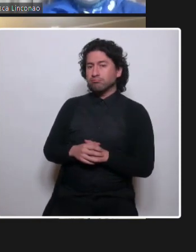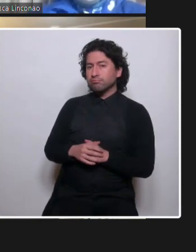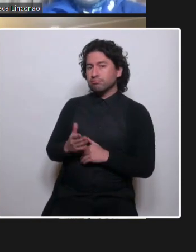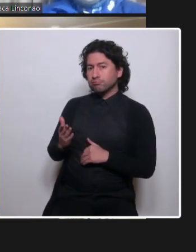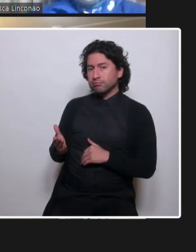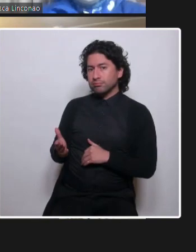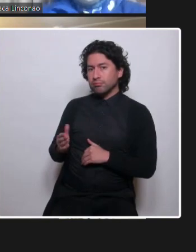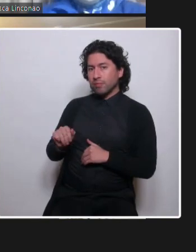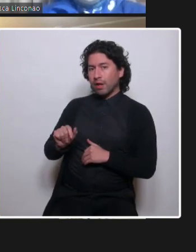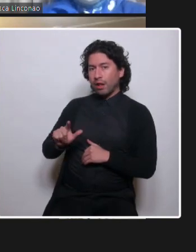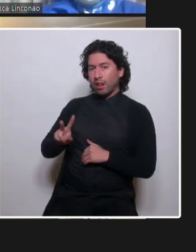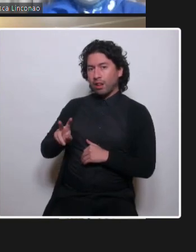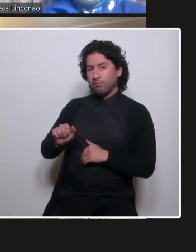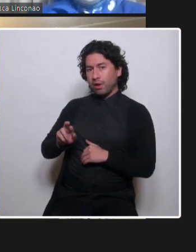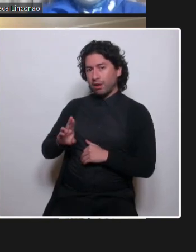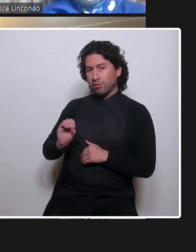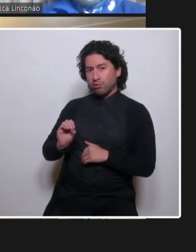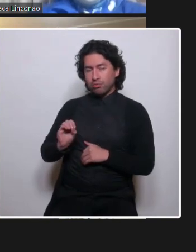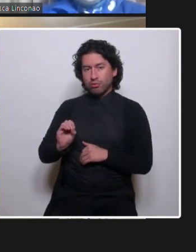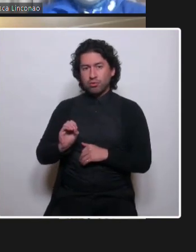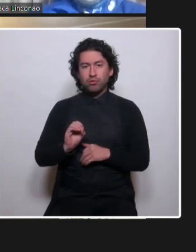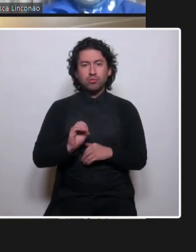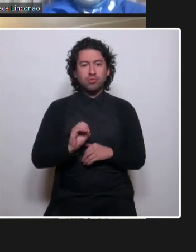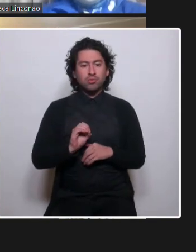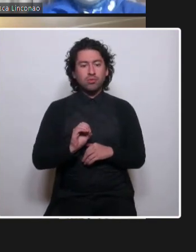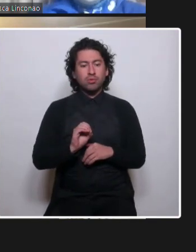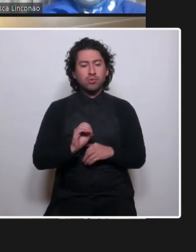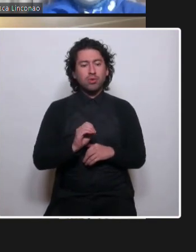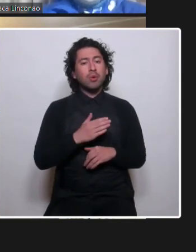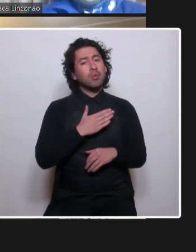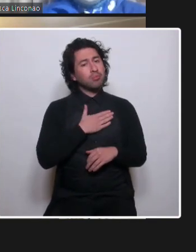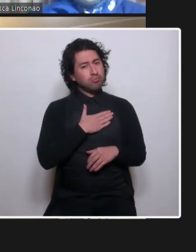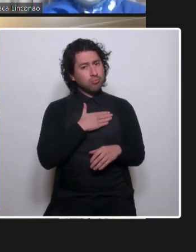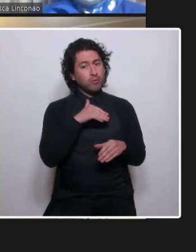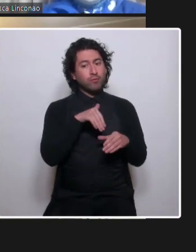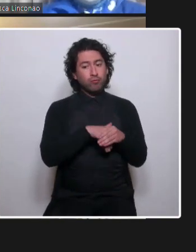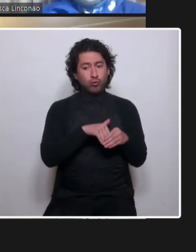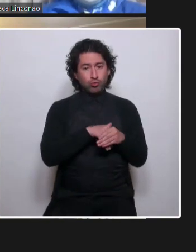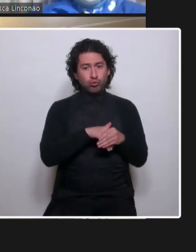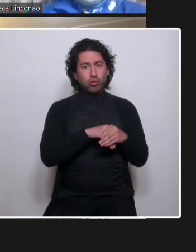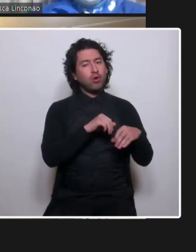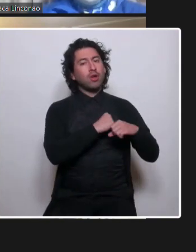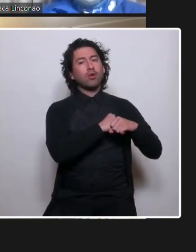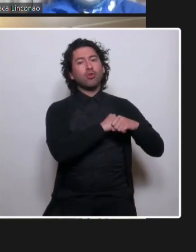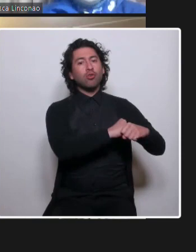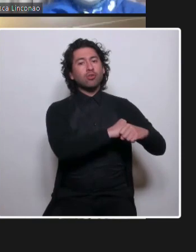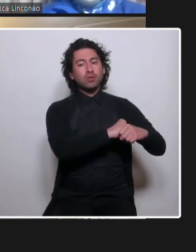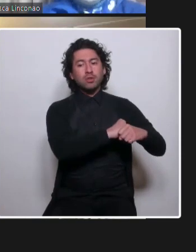Convencional Álvaro Jofré. Señor secretario, mi voto es en contra.